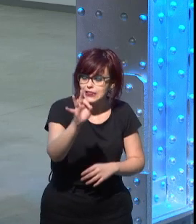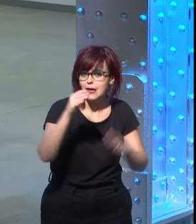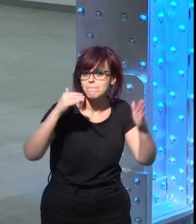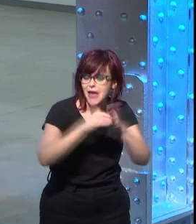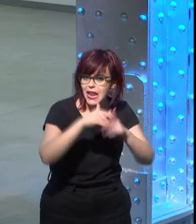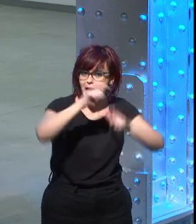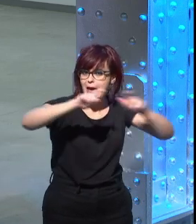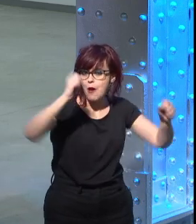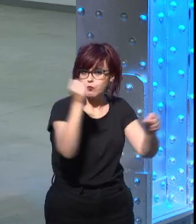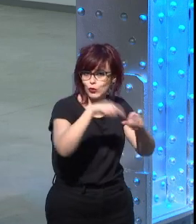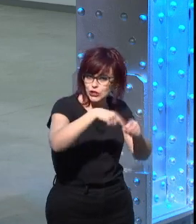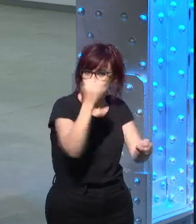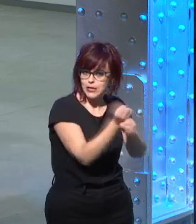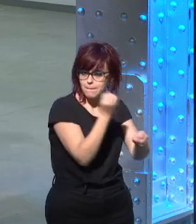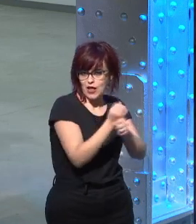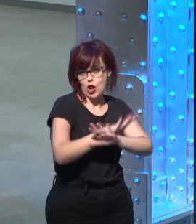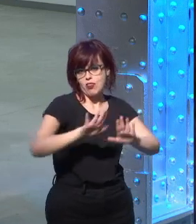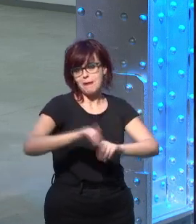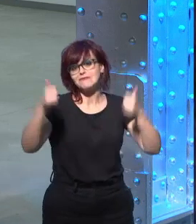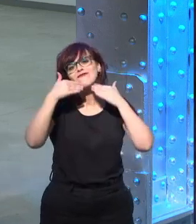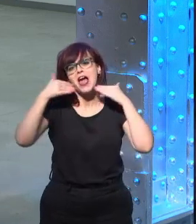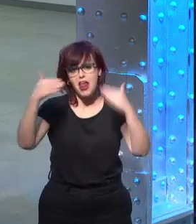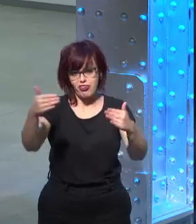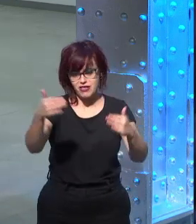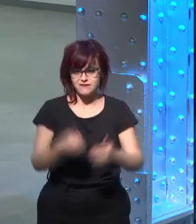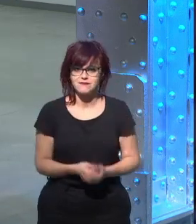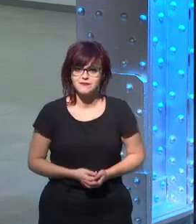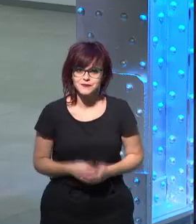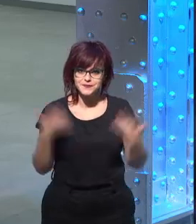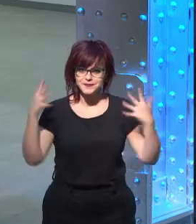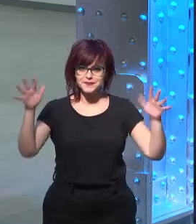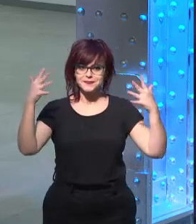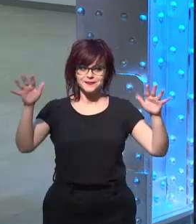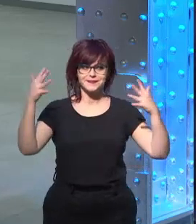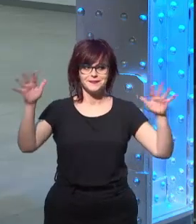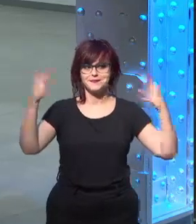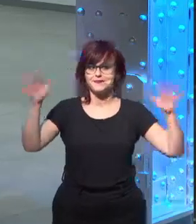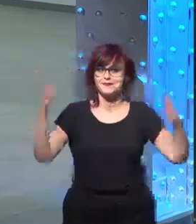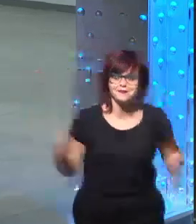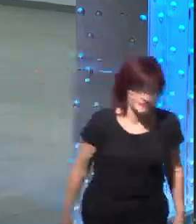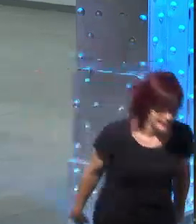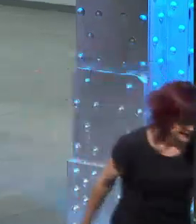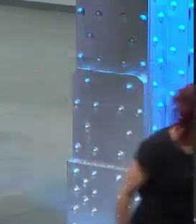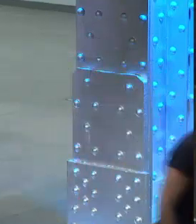250.000 empleos netos. Nada más. Muchas gracias. Muchas gracias.